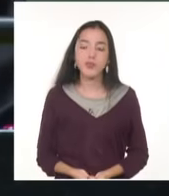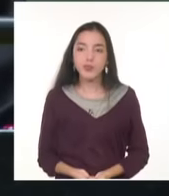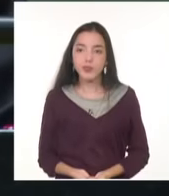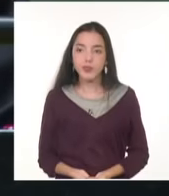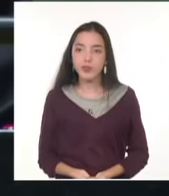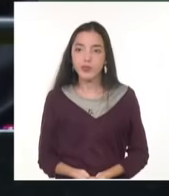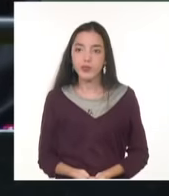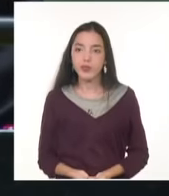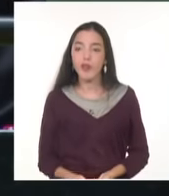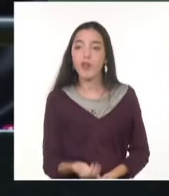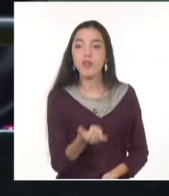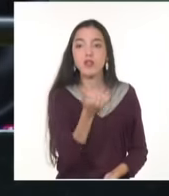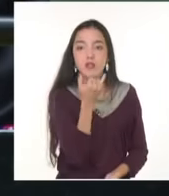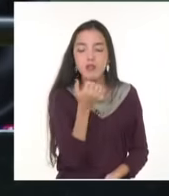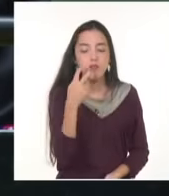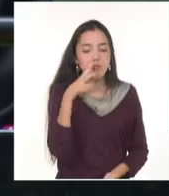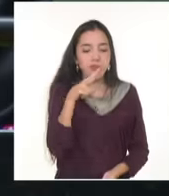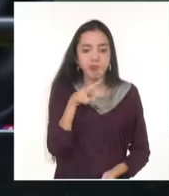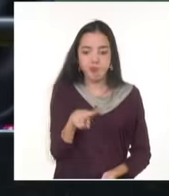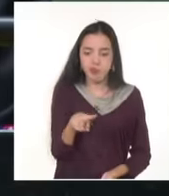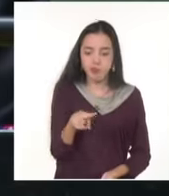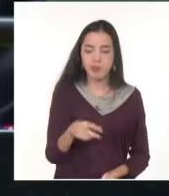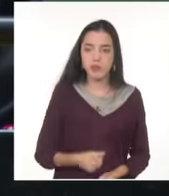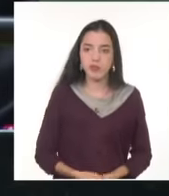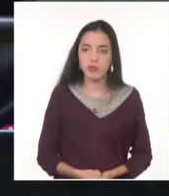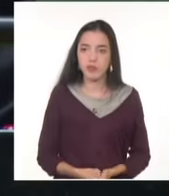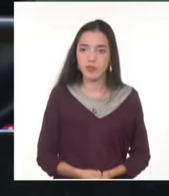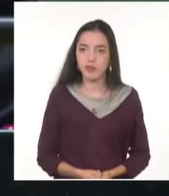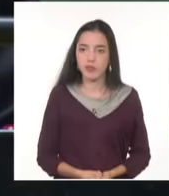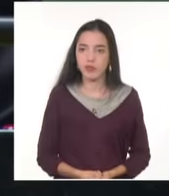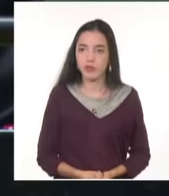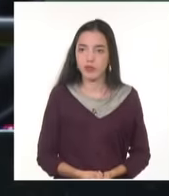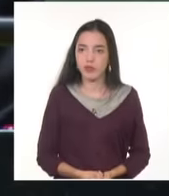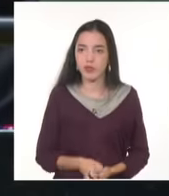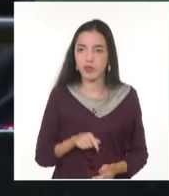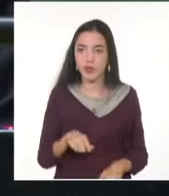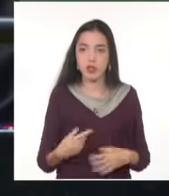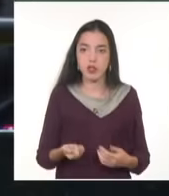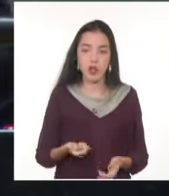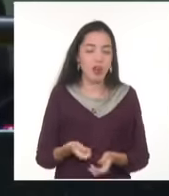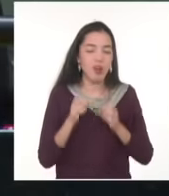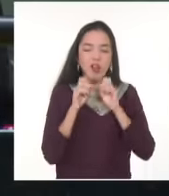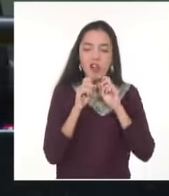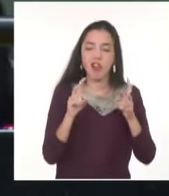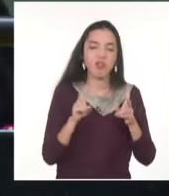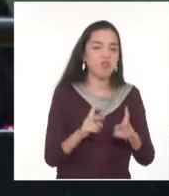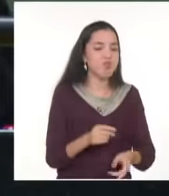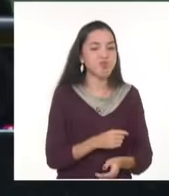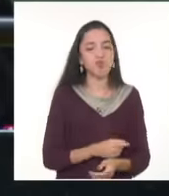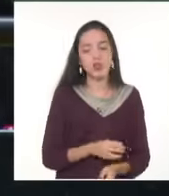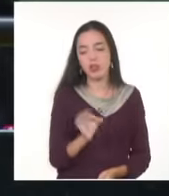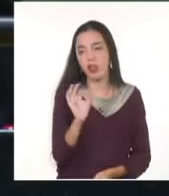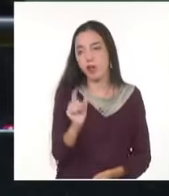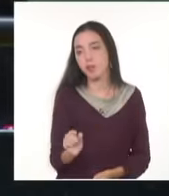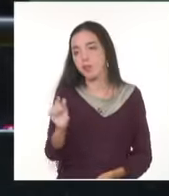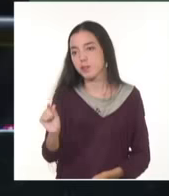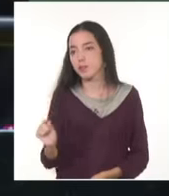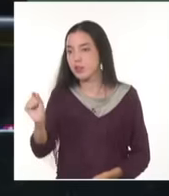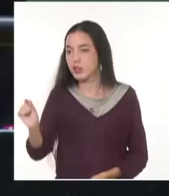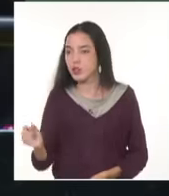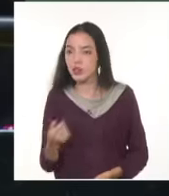visible e indiscutible, repercute en la vida cotidiana de todas las cubanas